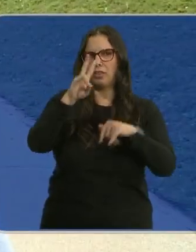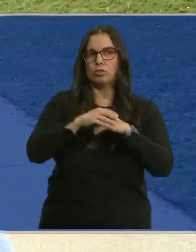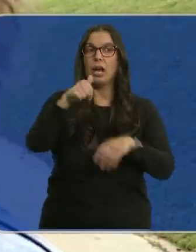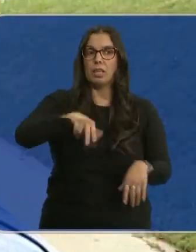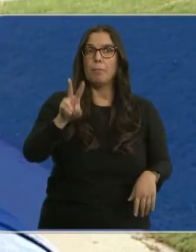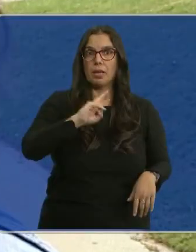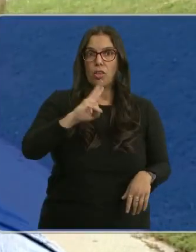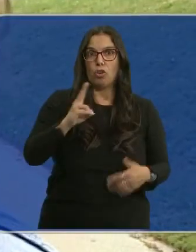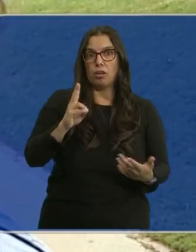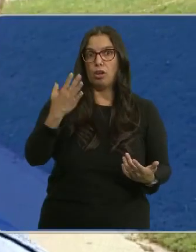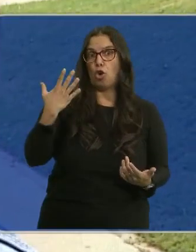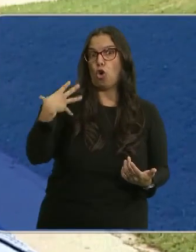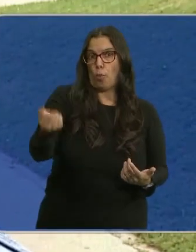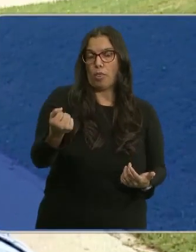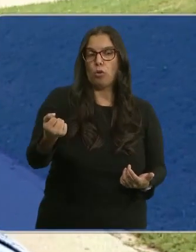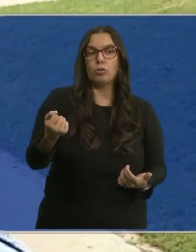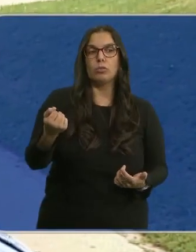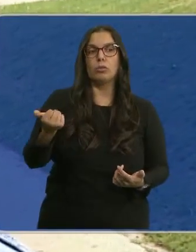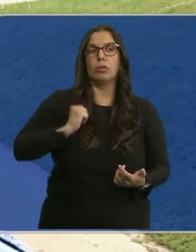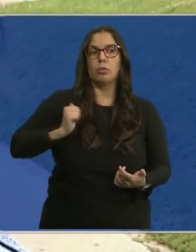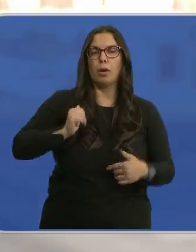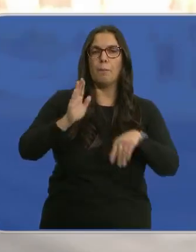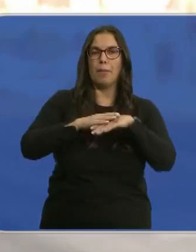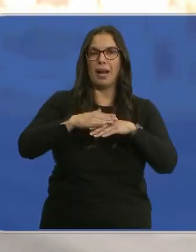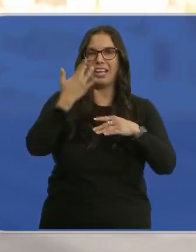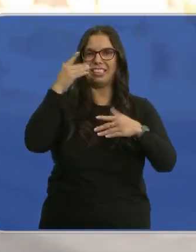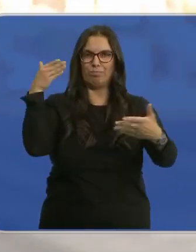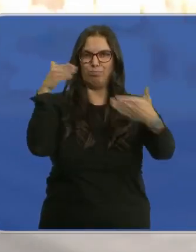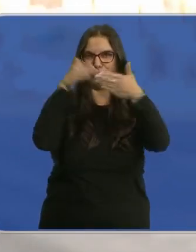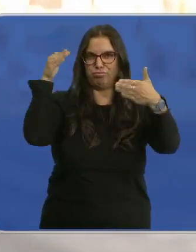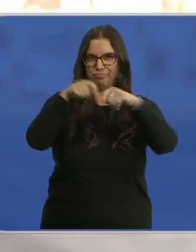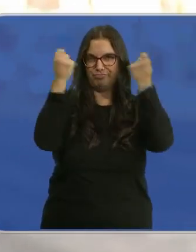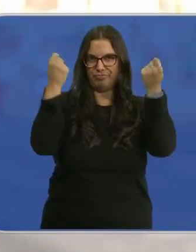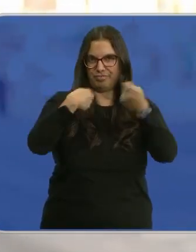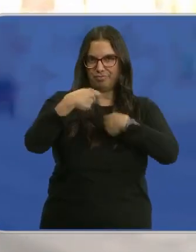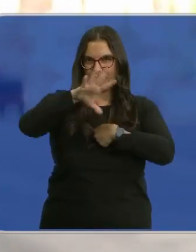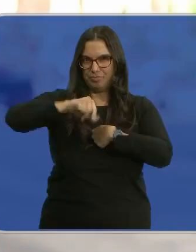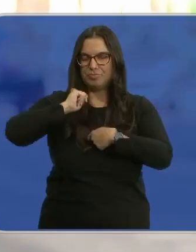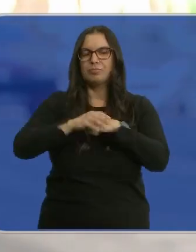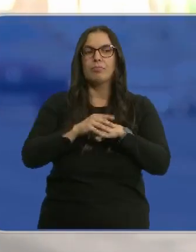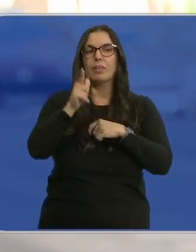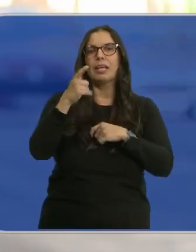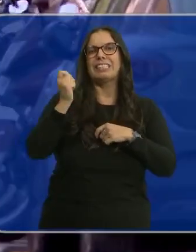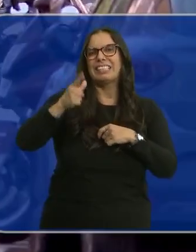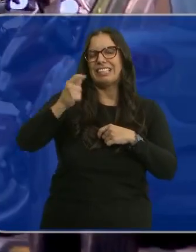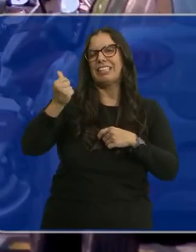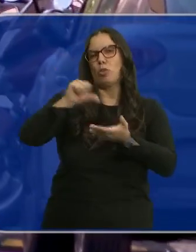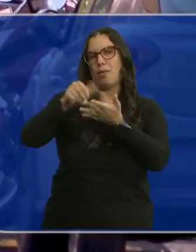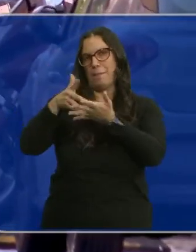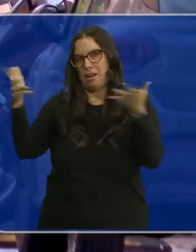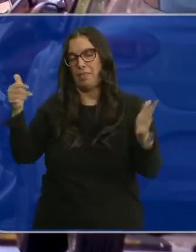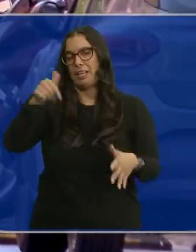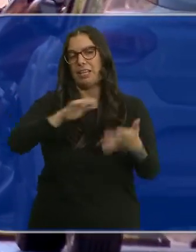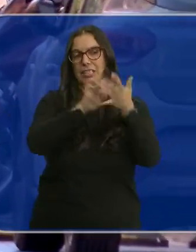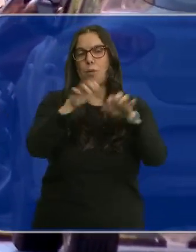Aquí en Valladolid me lo habían robado, lo habían utilizado para hacer alunizaje. Los robos de vehículos son más frecuentes en ciudades más grandes. En Castilla y León